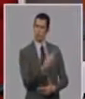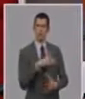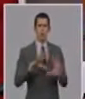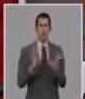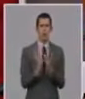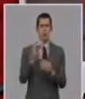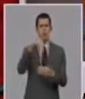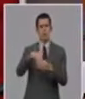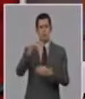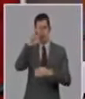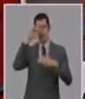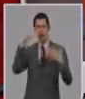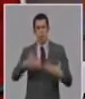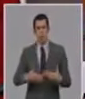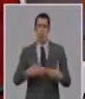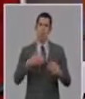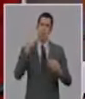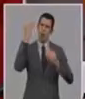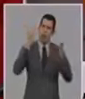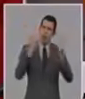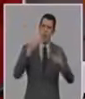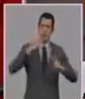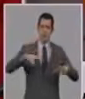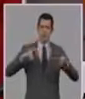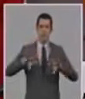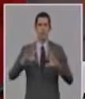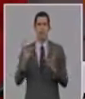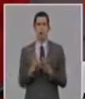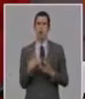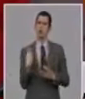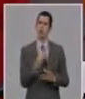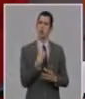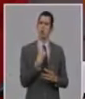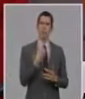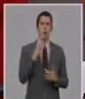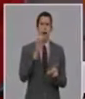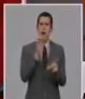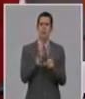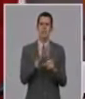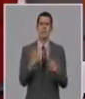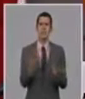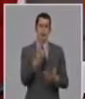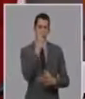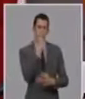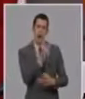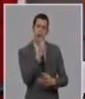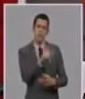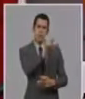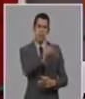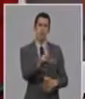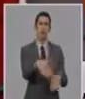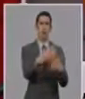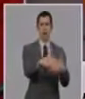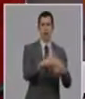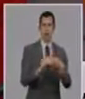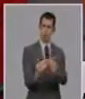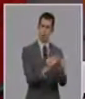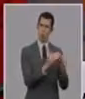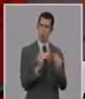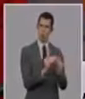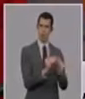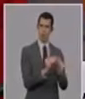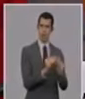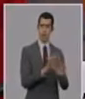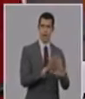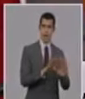tenido la posibilidad de explicarle, nuestros protocolos comienzan en la comunidad y terminan en la comunidad. Eso no ha variado.